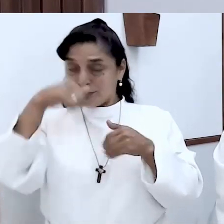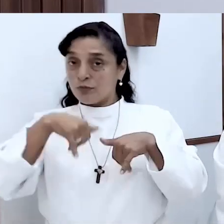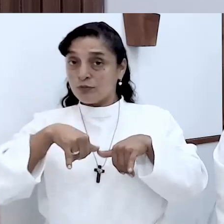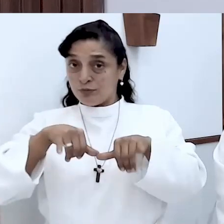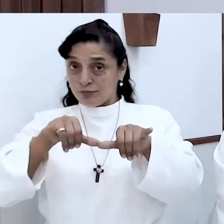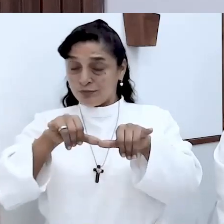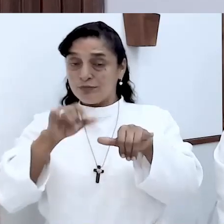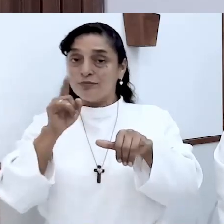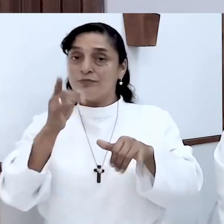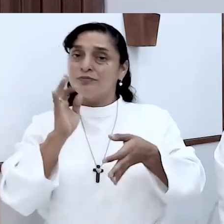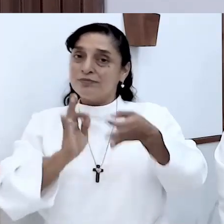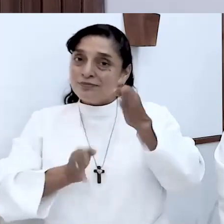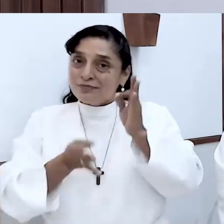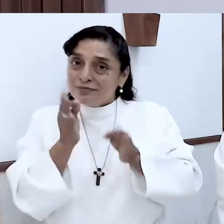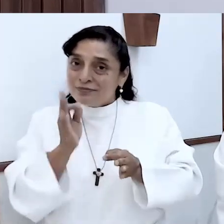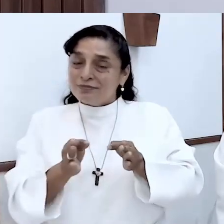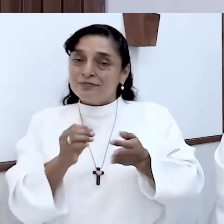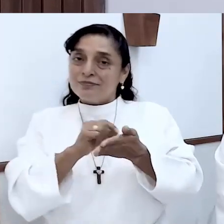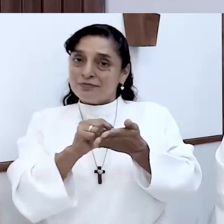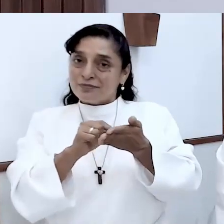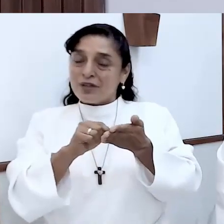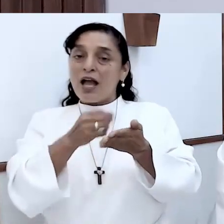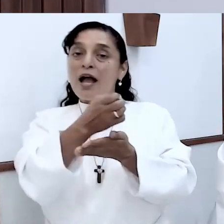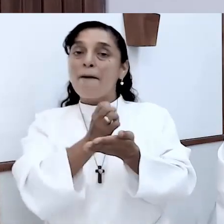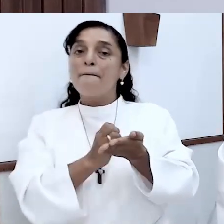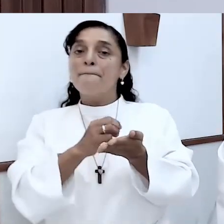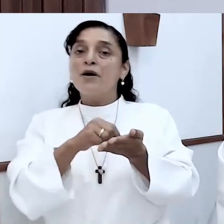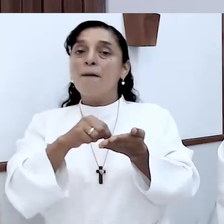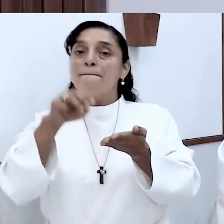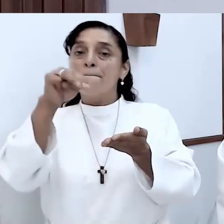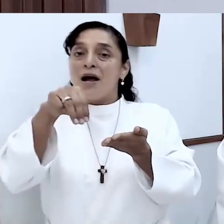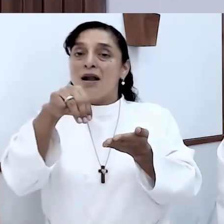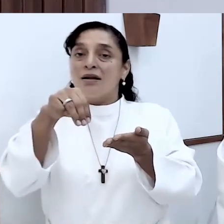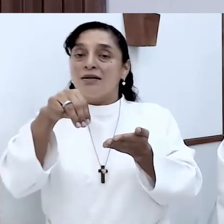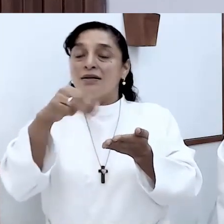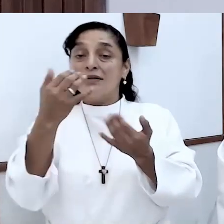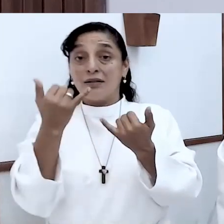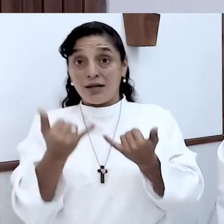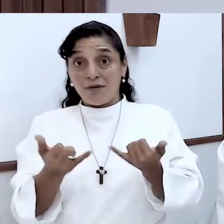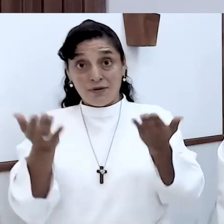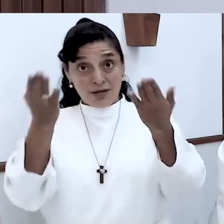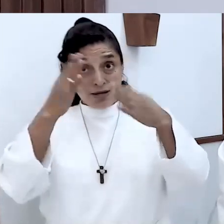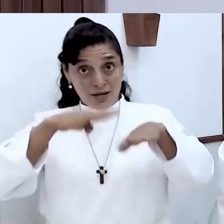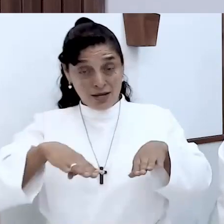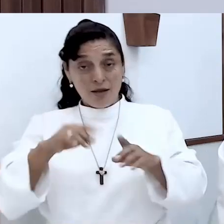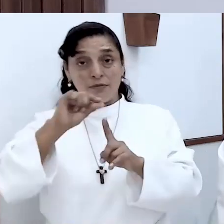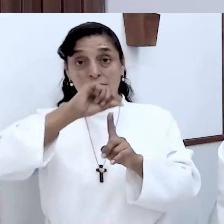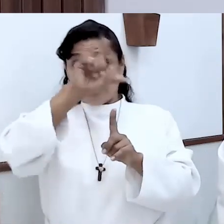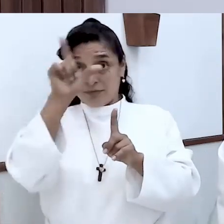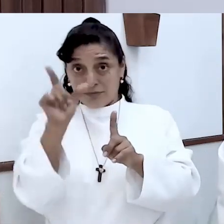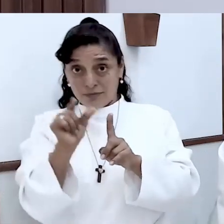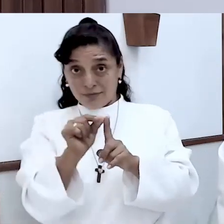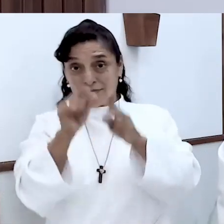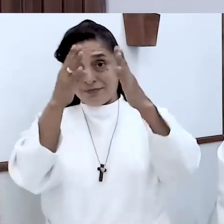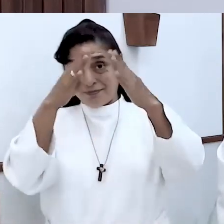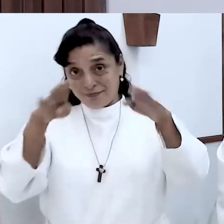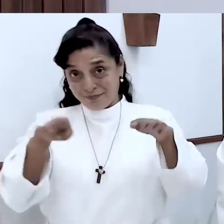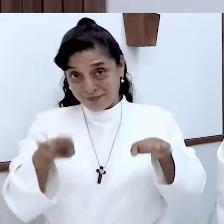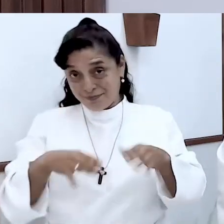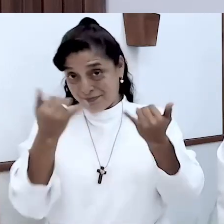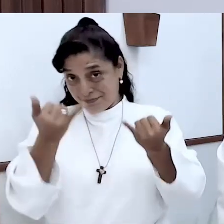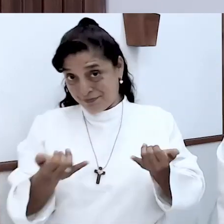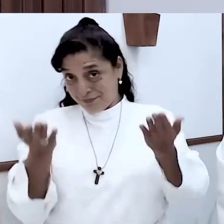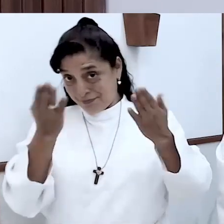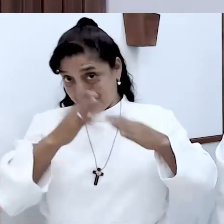a meditar en el Evangelio de San Marcos. Hoy, para concluir ese ciclo de la Navidad